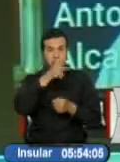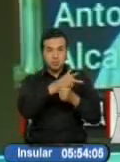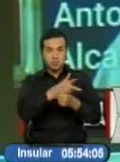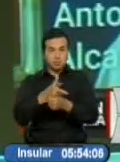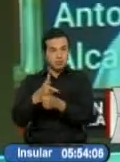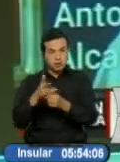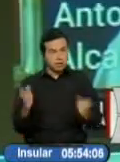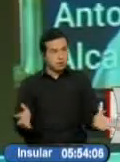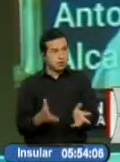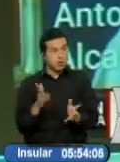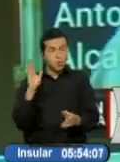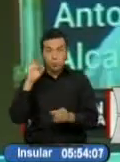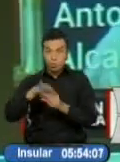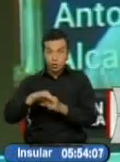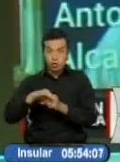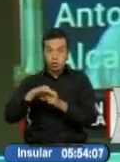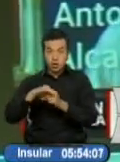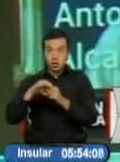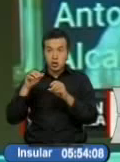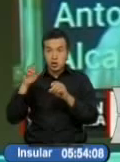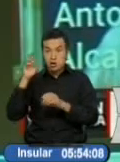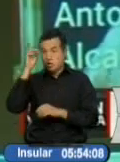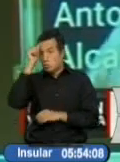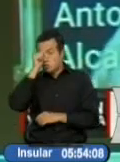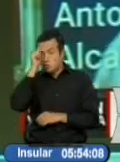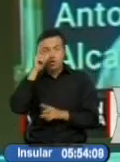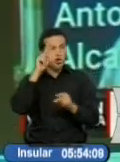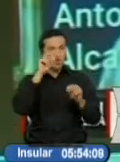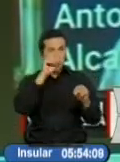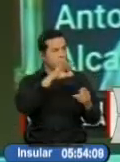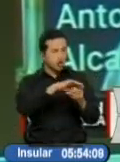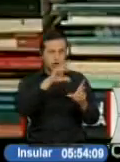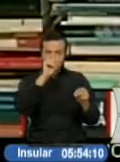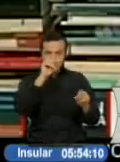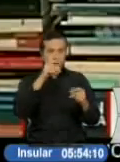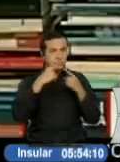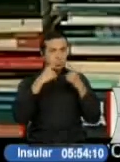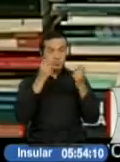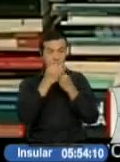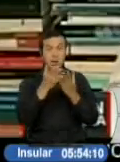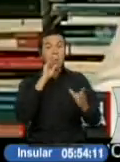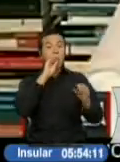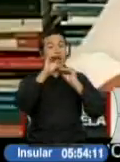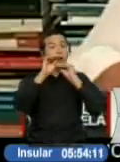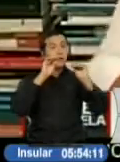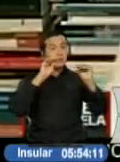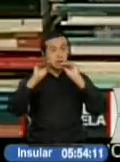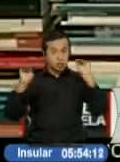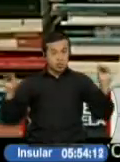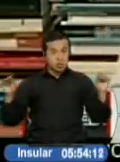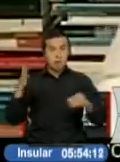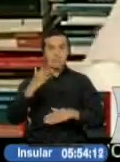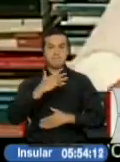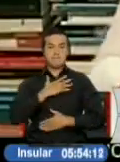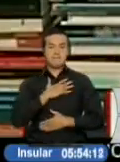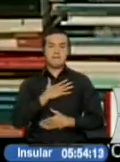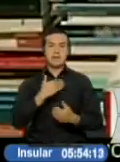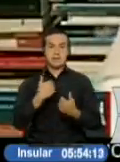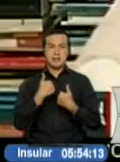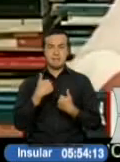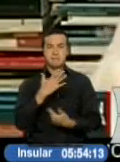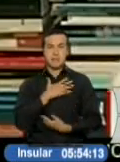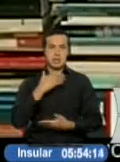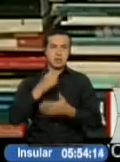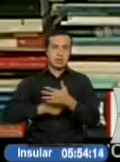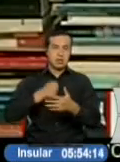que instaban a no votar en la elección del domingo de la Asamblea Constituyente. Les digo que si mi convicción mi